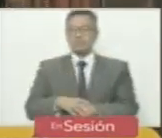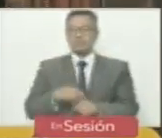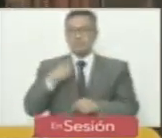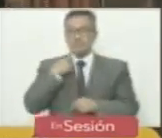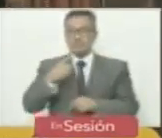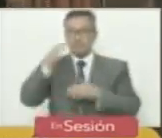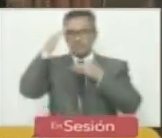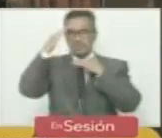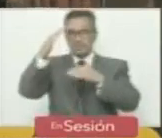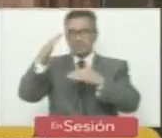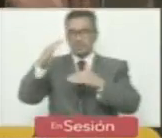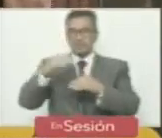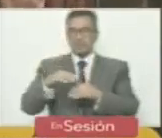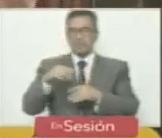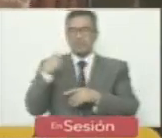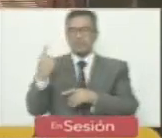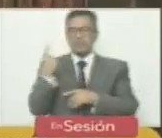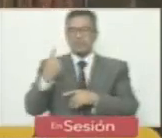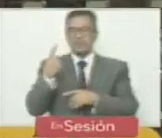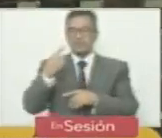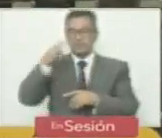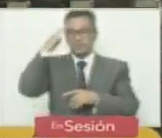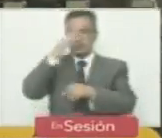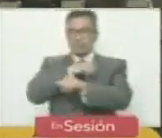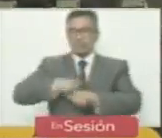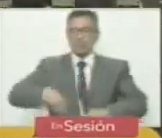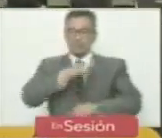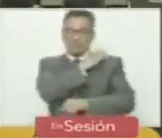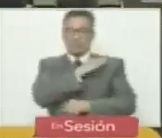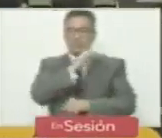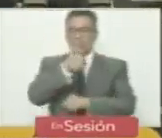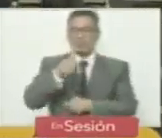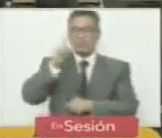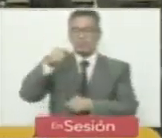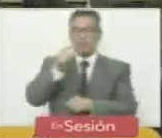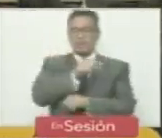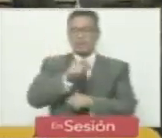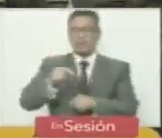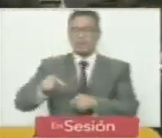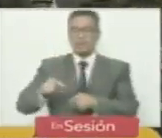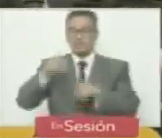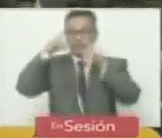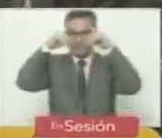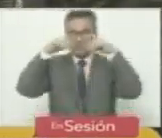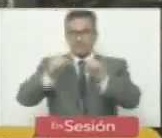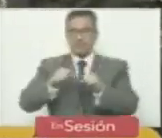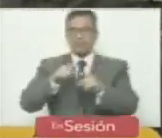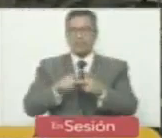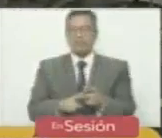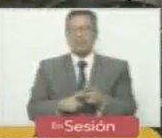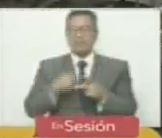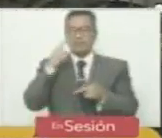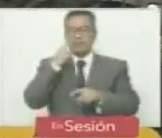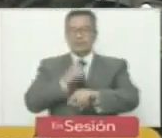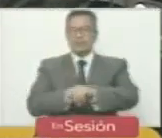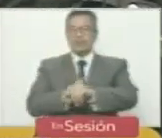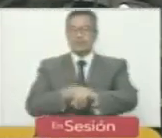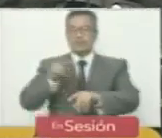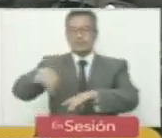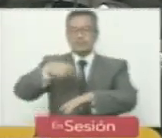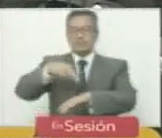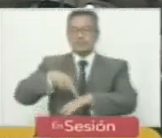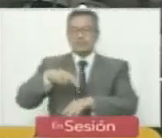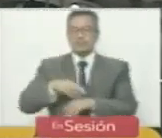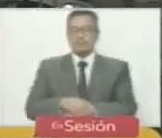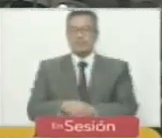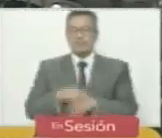el saludo correspondiente no solo a sus oficiales, sino también a su personal de tropa profesional, que son los guardias nacionales.